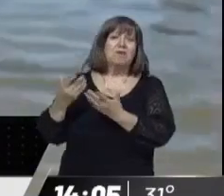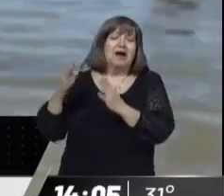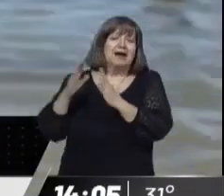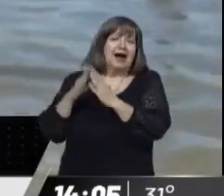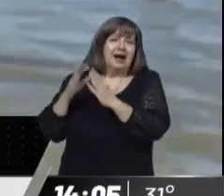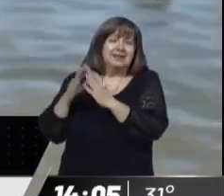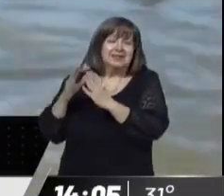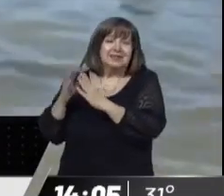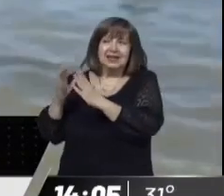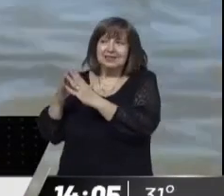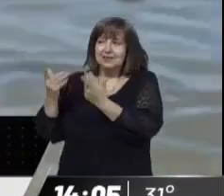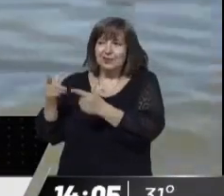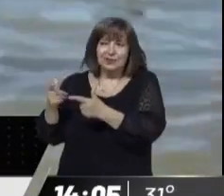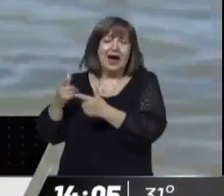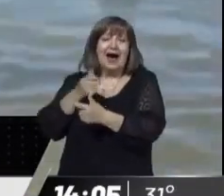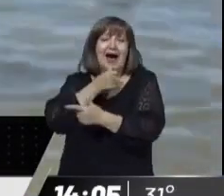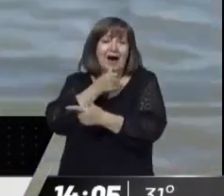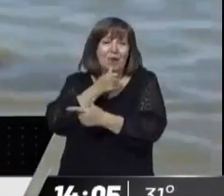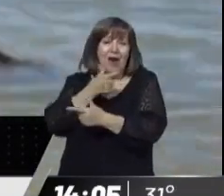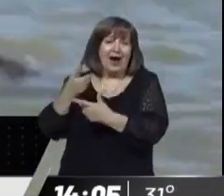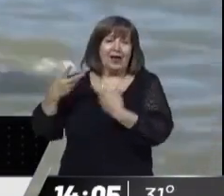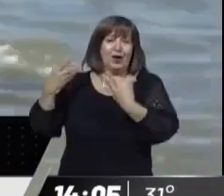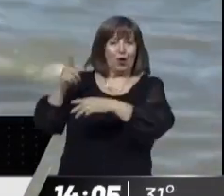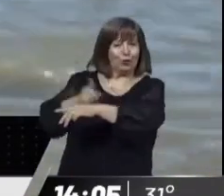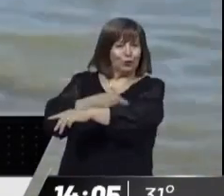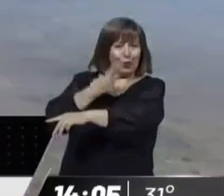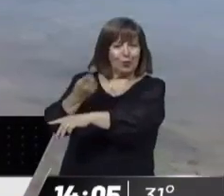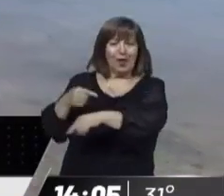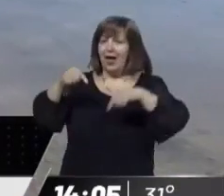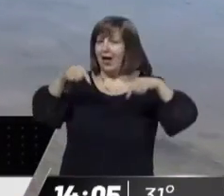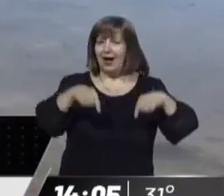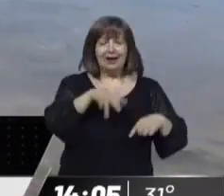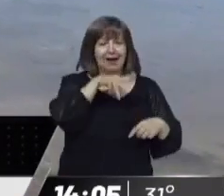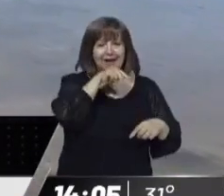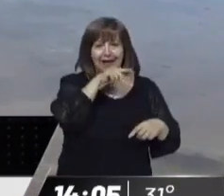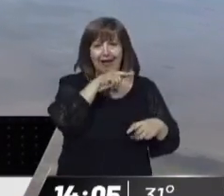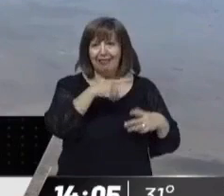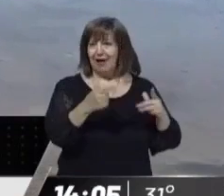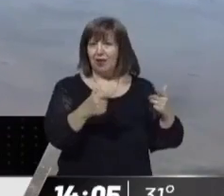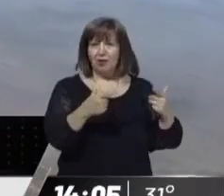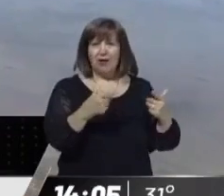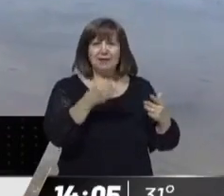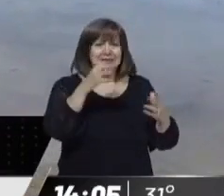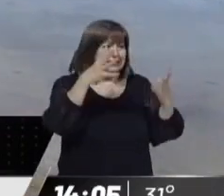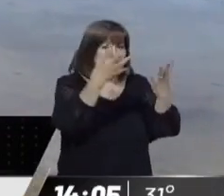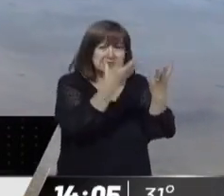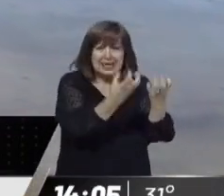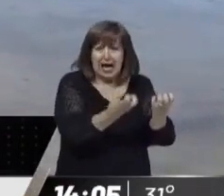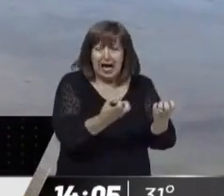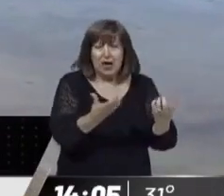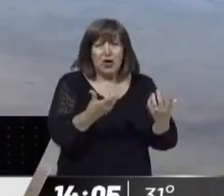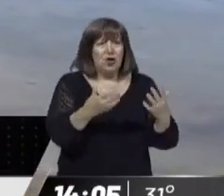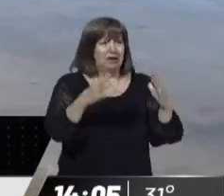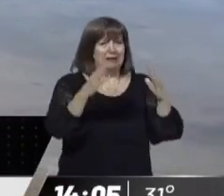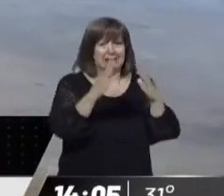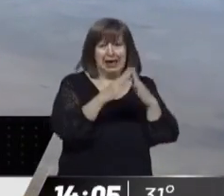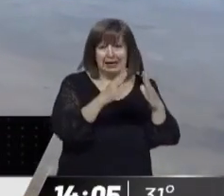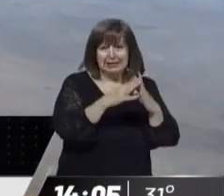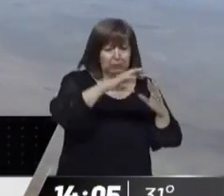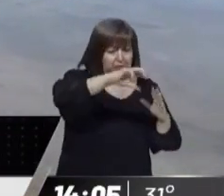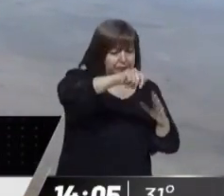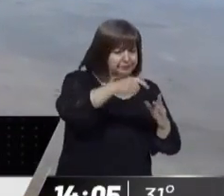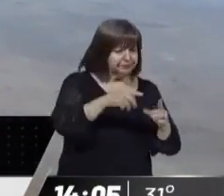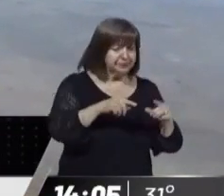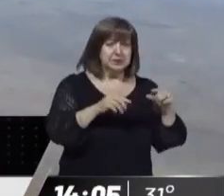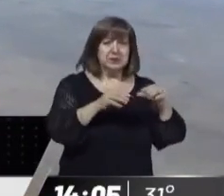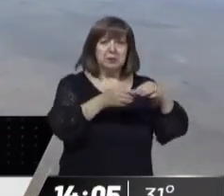De dar tantas oportunidades a los grandes empresarios que... A ver, dicen que este año viene porque hay mucha agua,